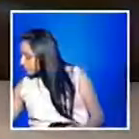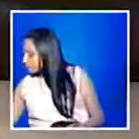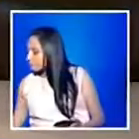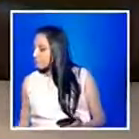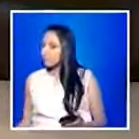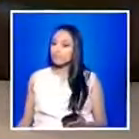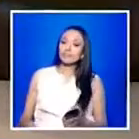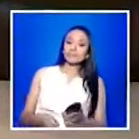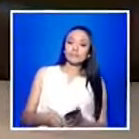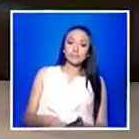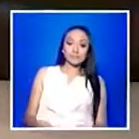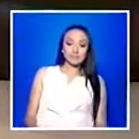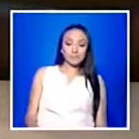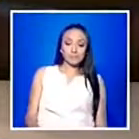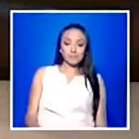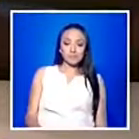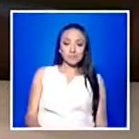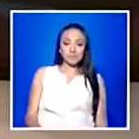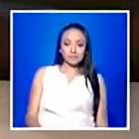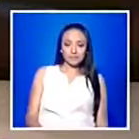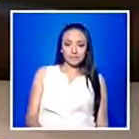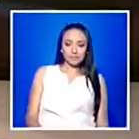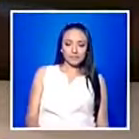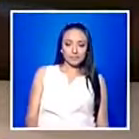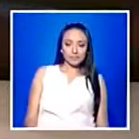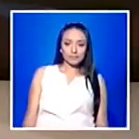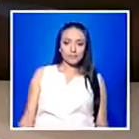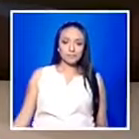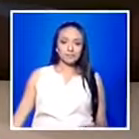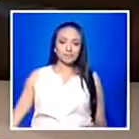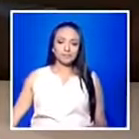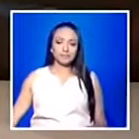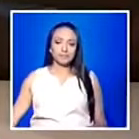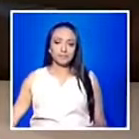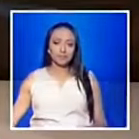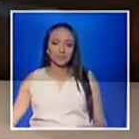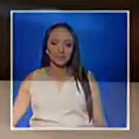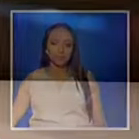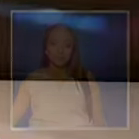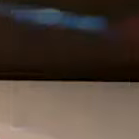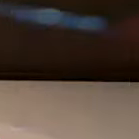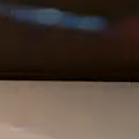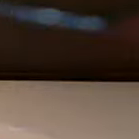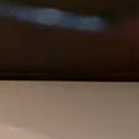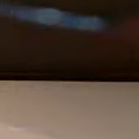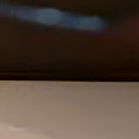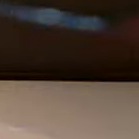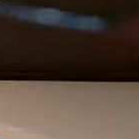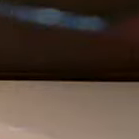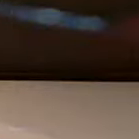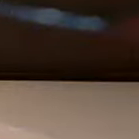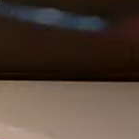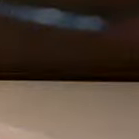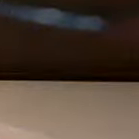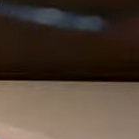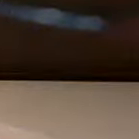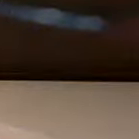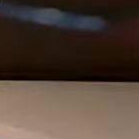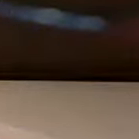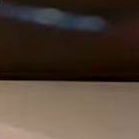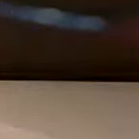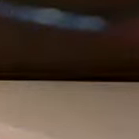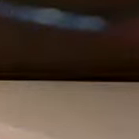Son las 7 de la mañana con 45 minutos, vecinos. Aquí tenemos ya el teléfono de Televistazo en la